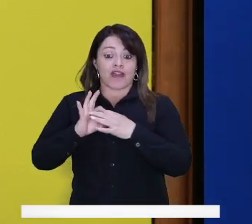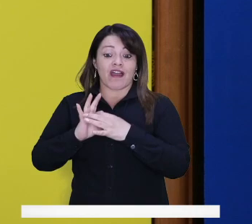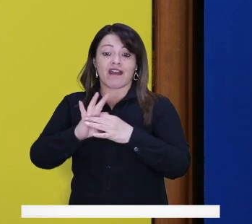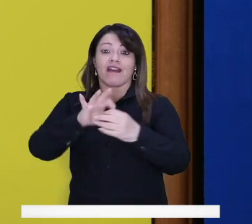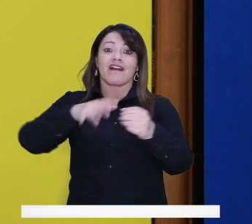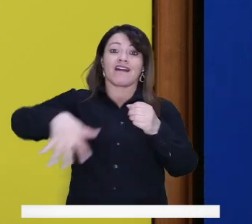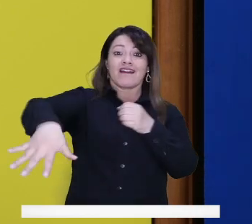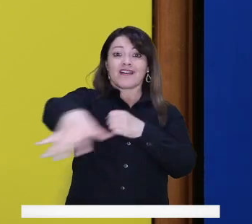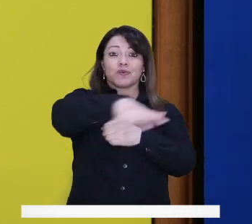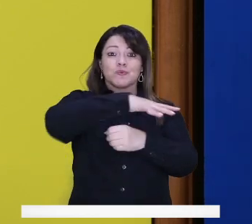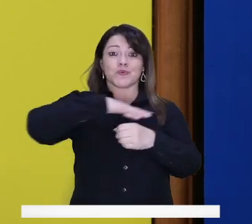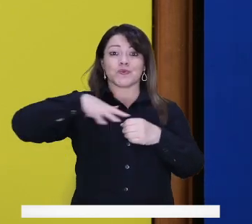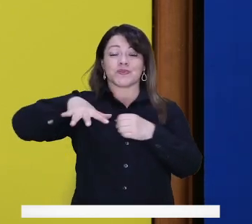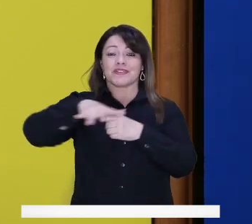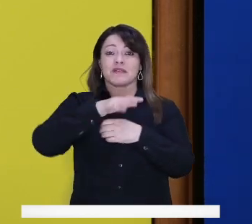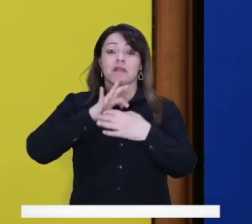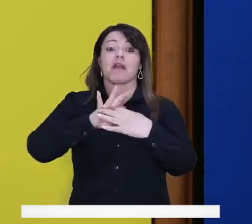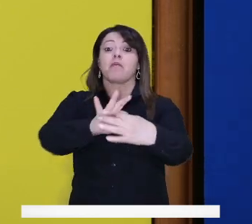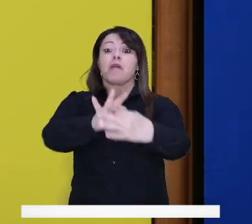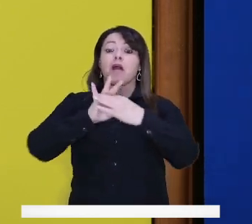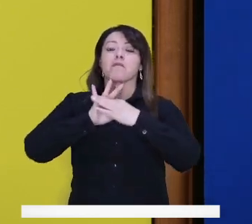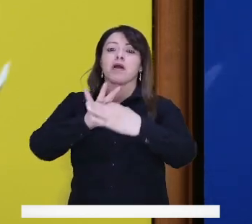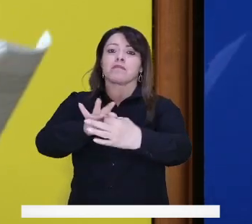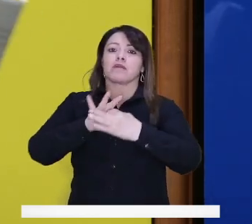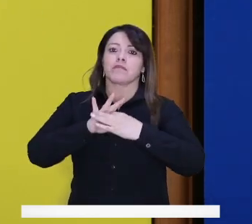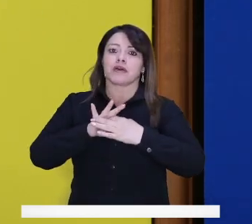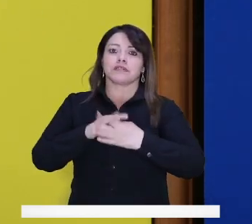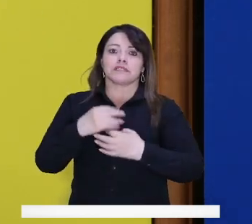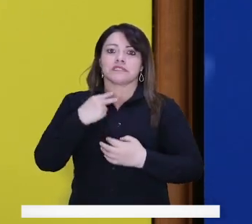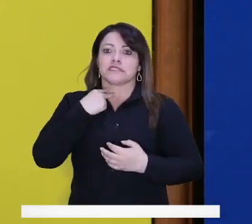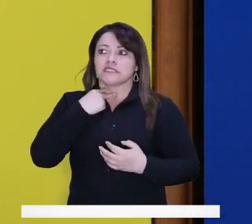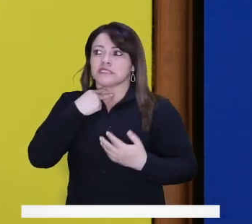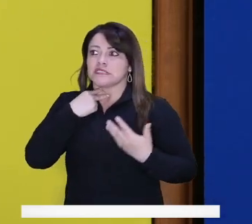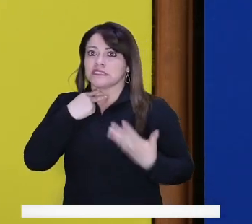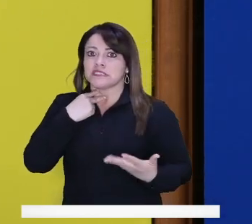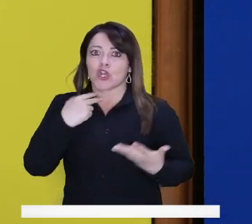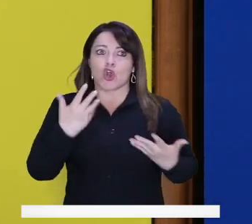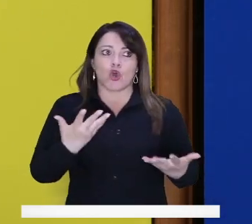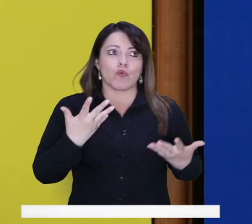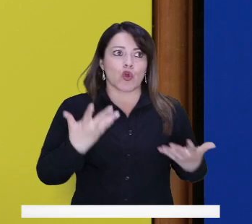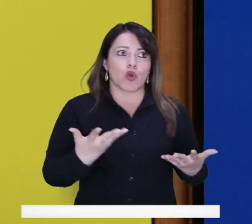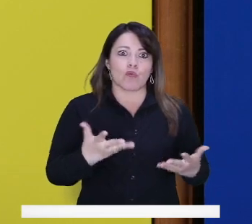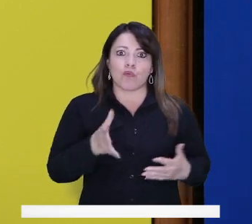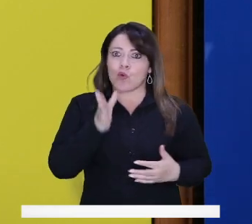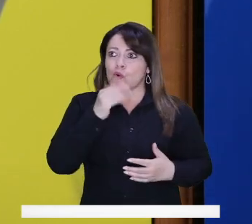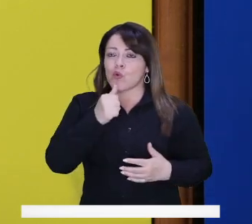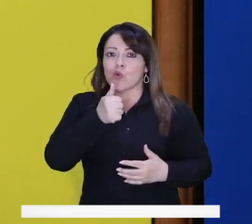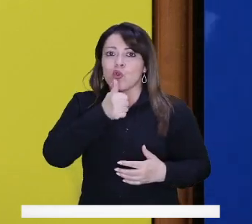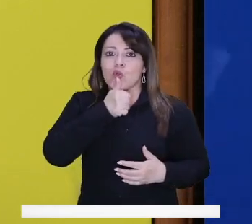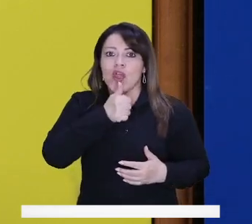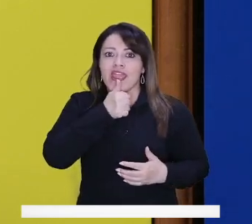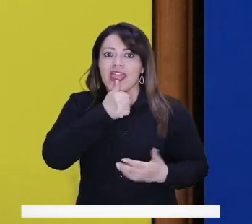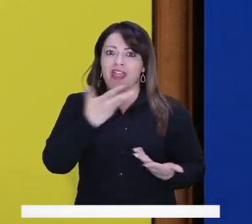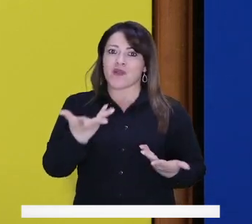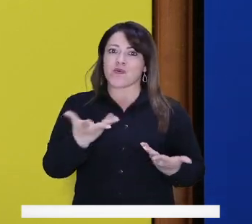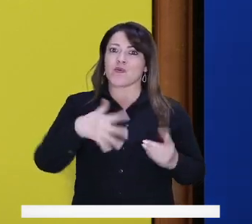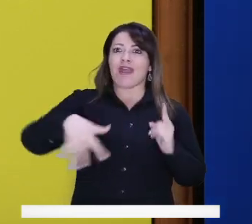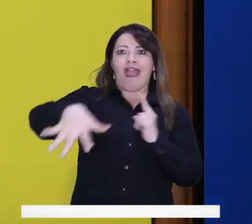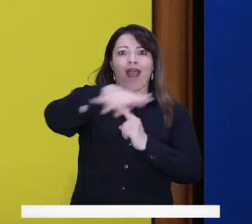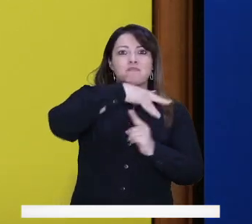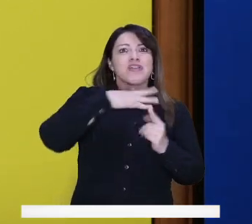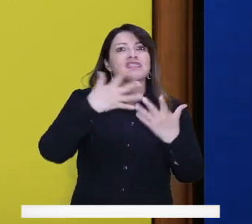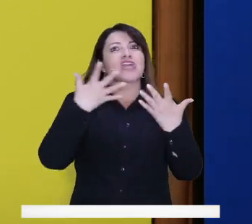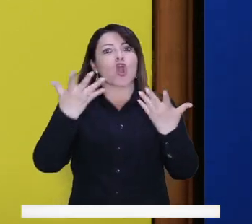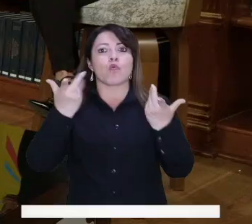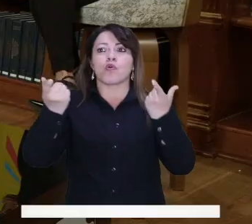habla José Cuesta, pues no se puso a girar alrededor del agua, no se puso a girar alrededor del